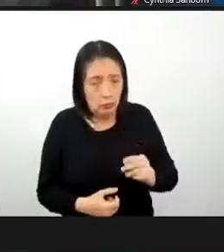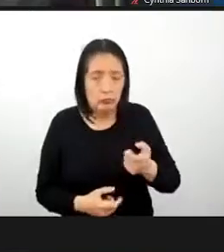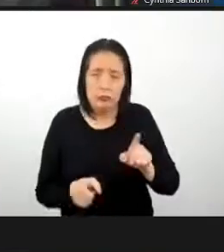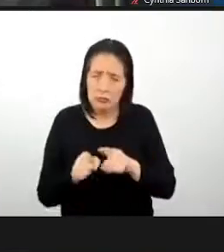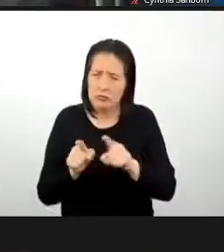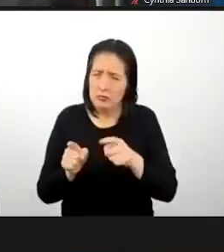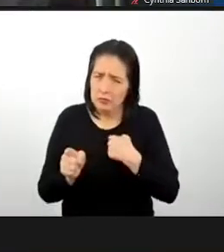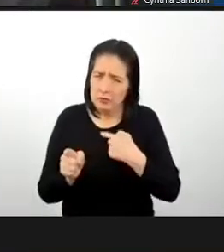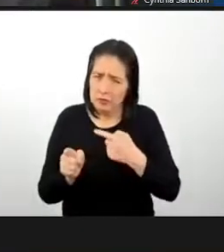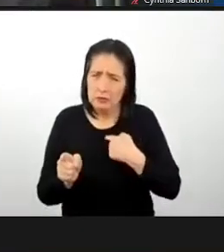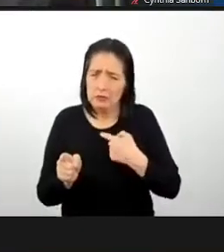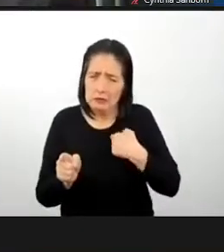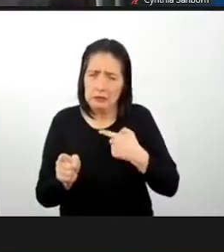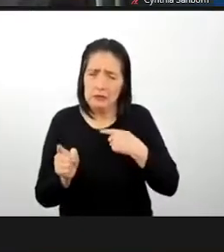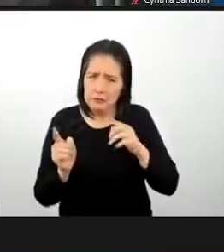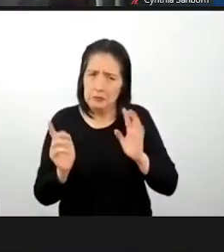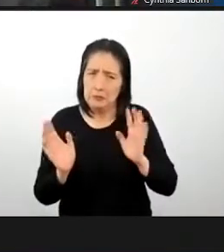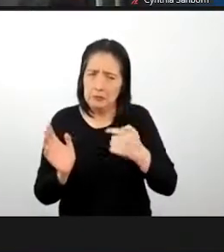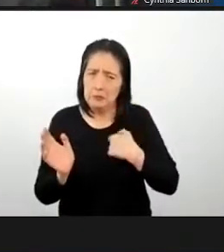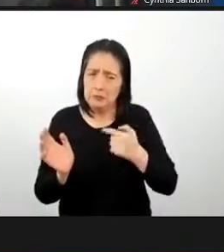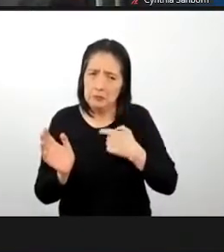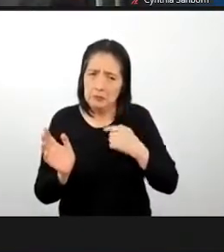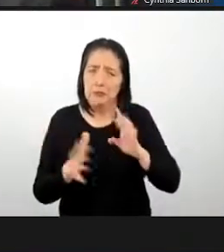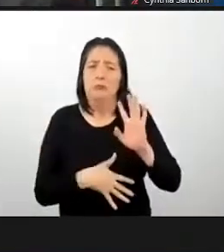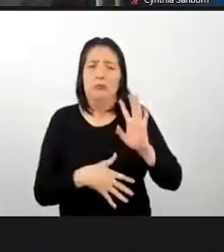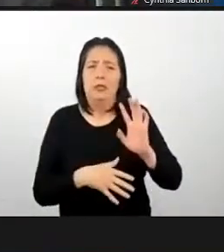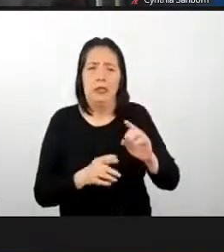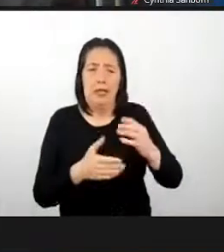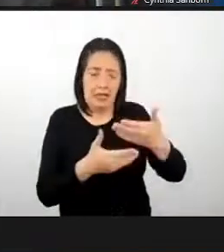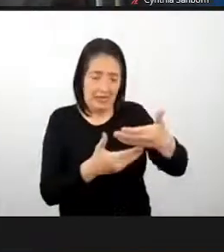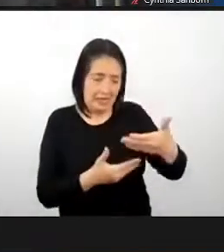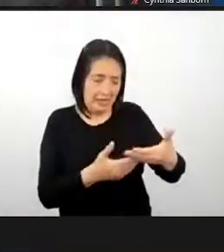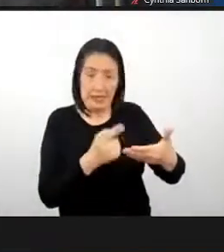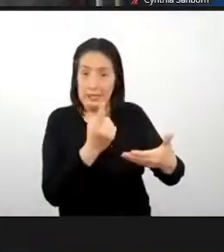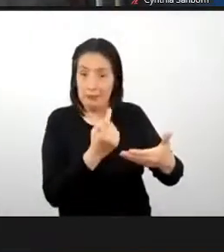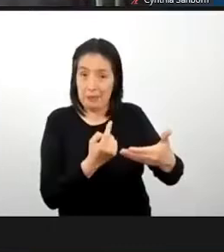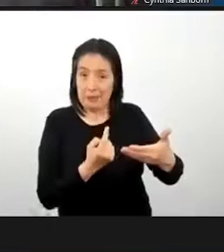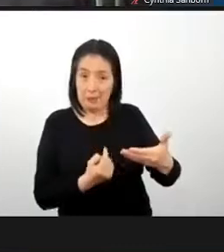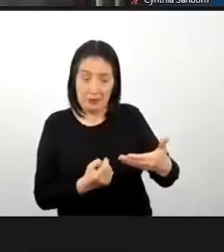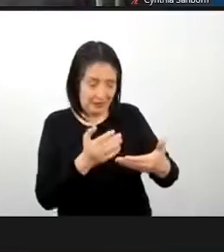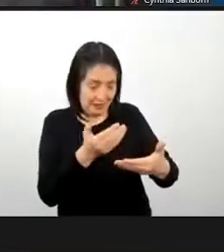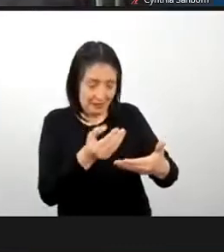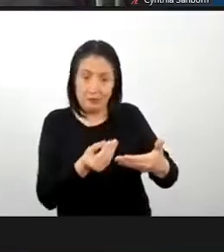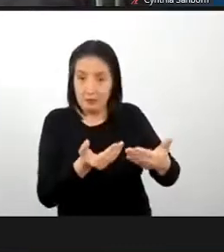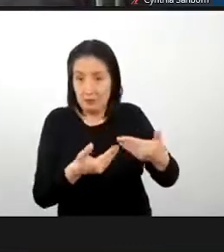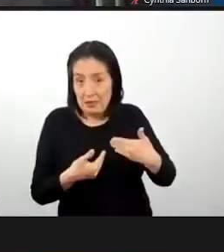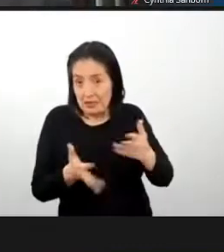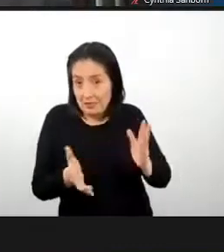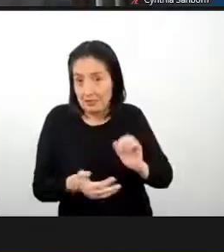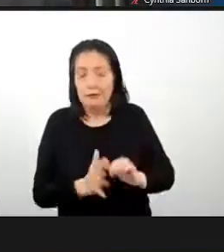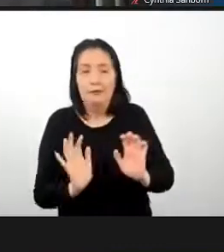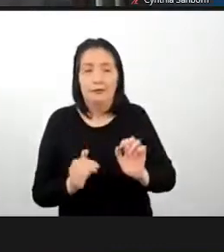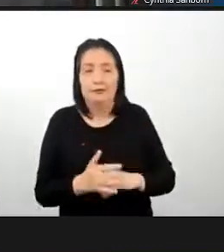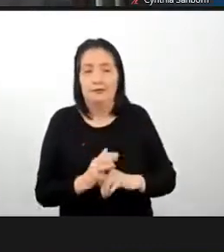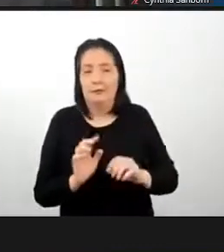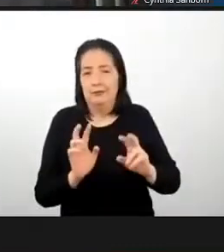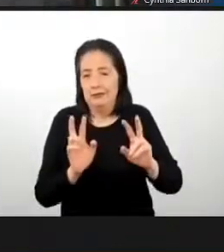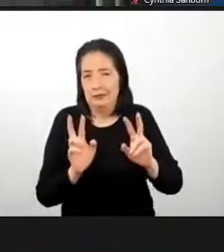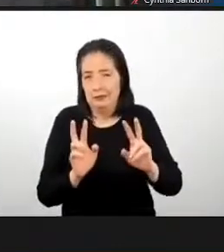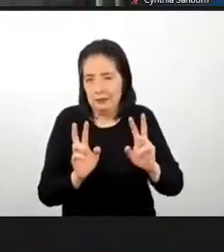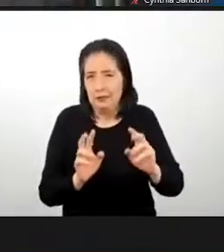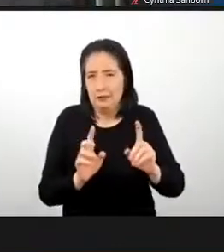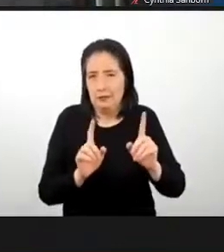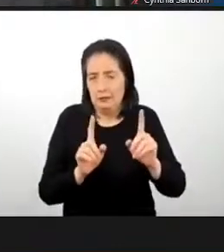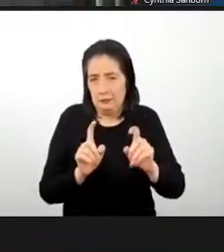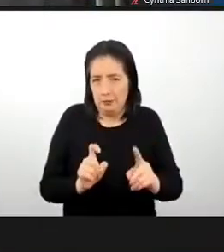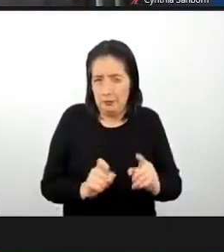poco a las sugestivas preguntas que mandaron ustedes en términos de preguntas